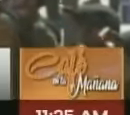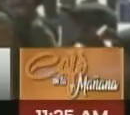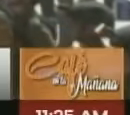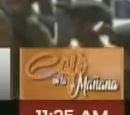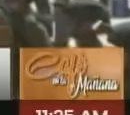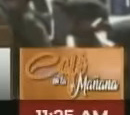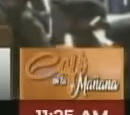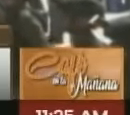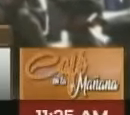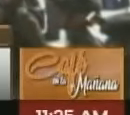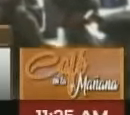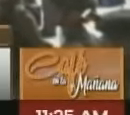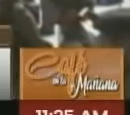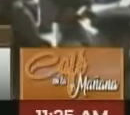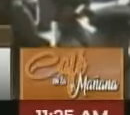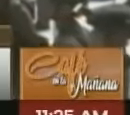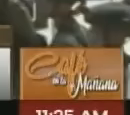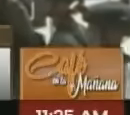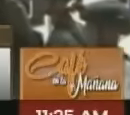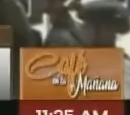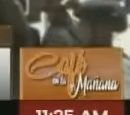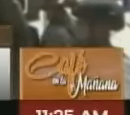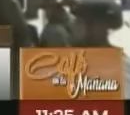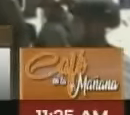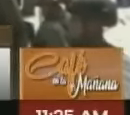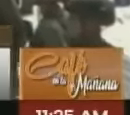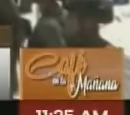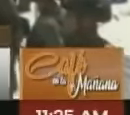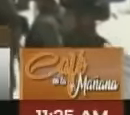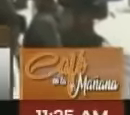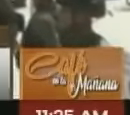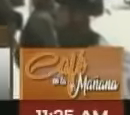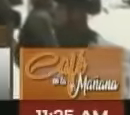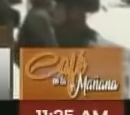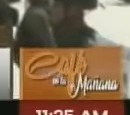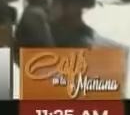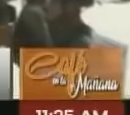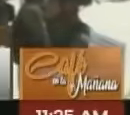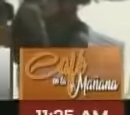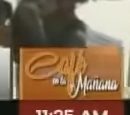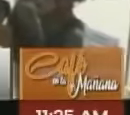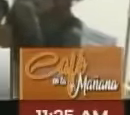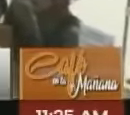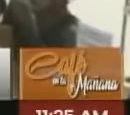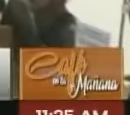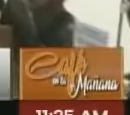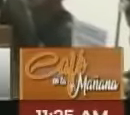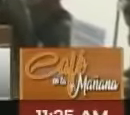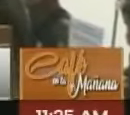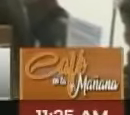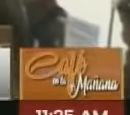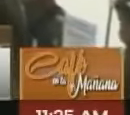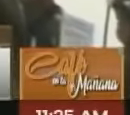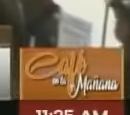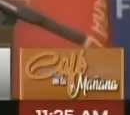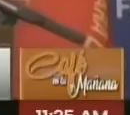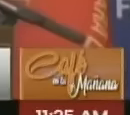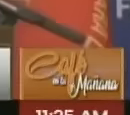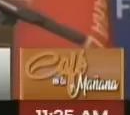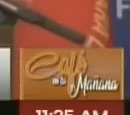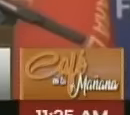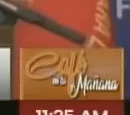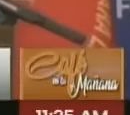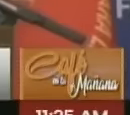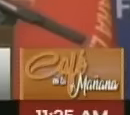Ha sido una guerra tremenda de los que no quieren la patria, de los que no respetan